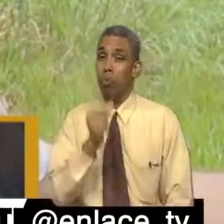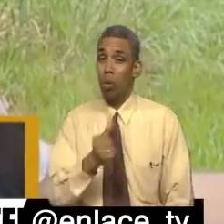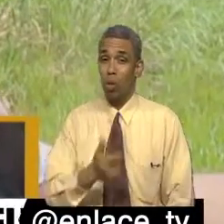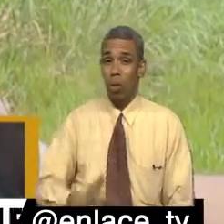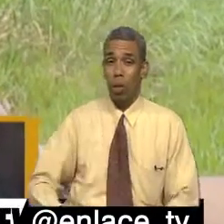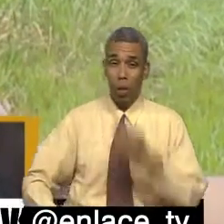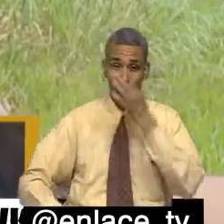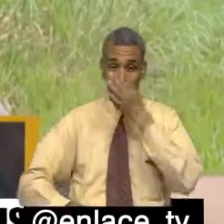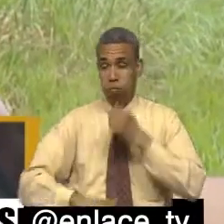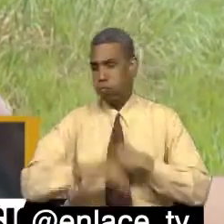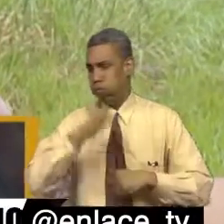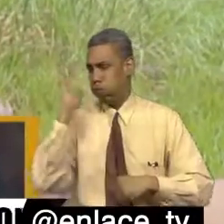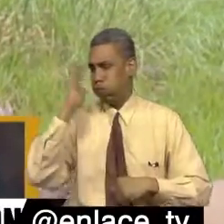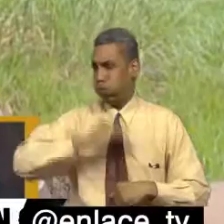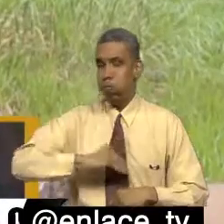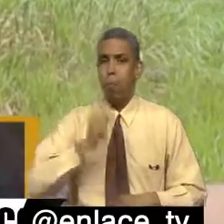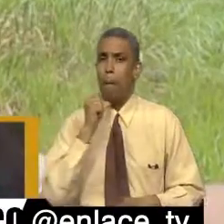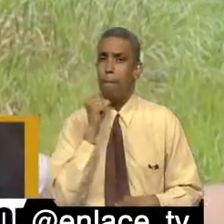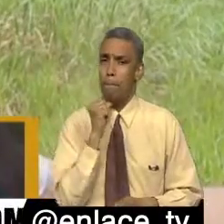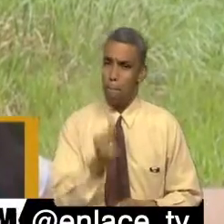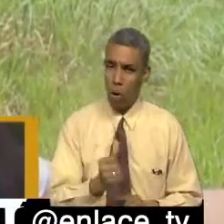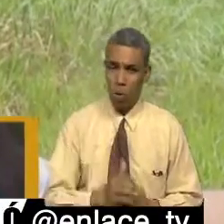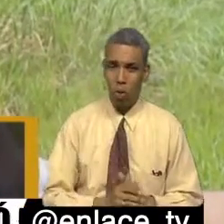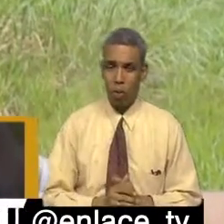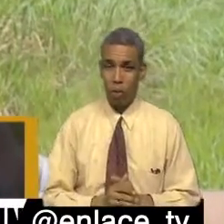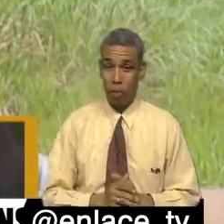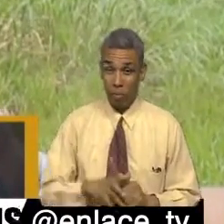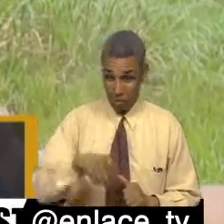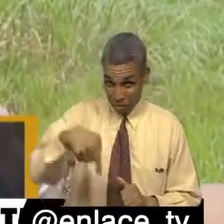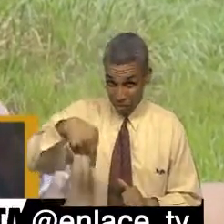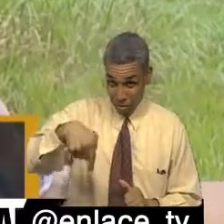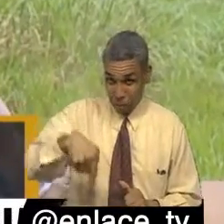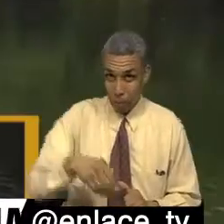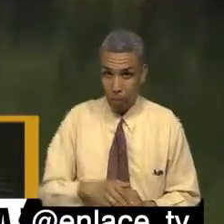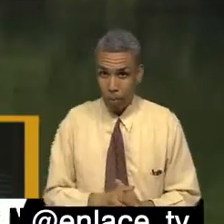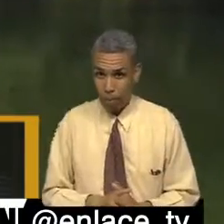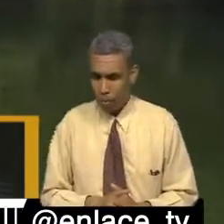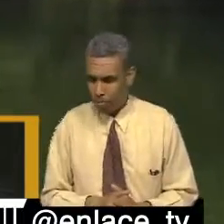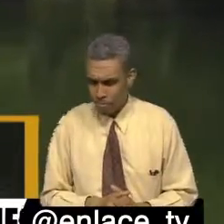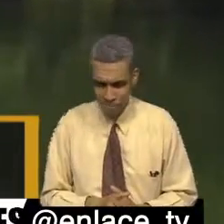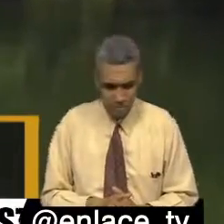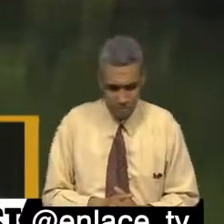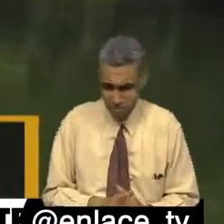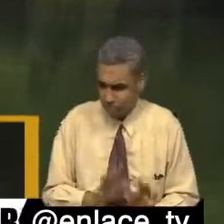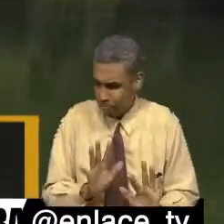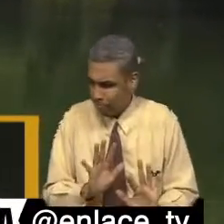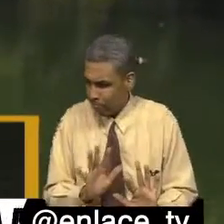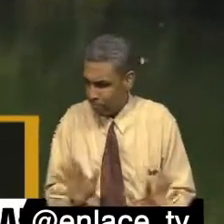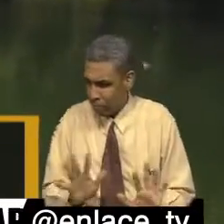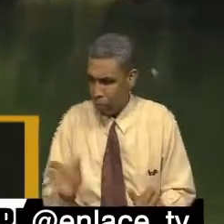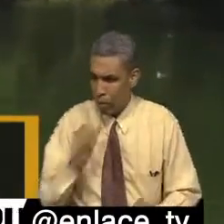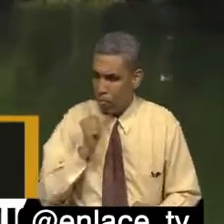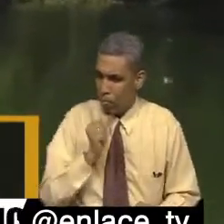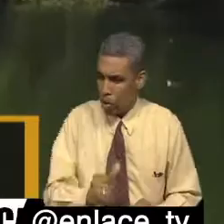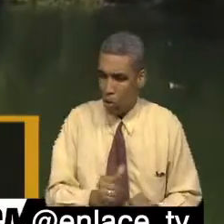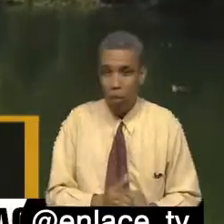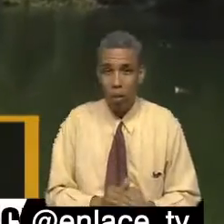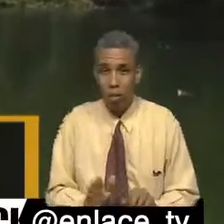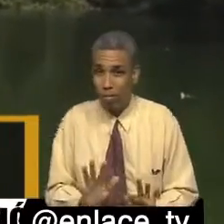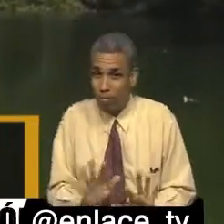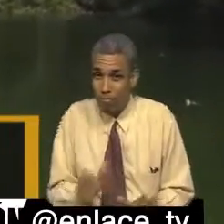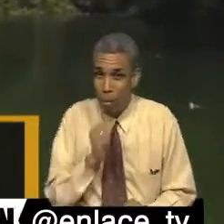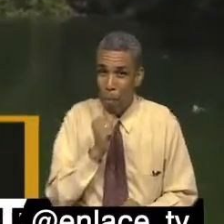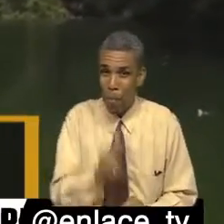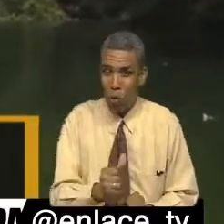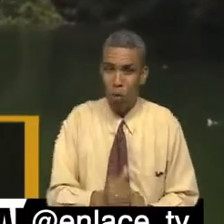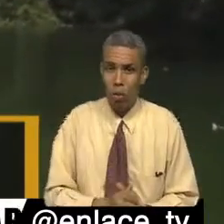dentro de la ciénaga. Podemos encontrar que realmente no se encuentran. Realmente los procesos más de